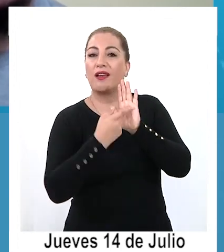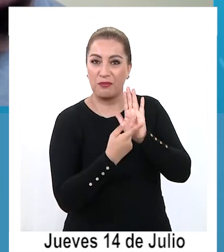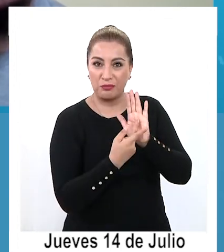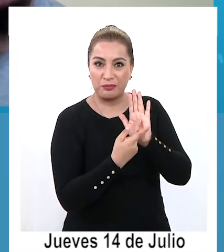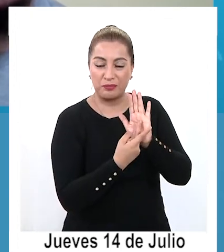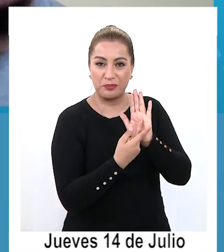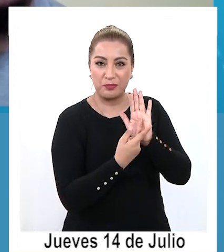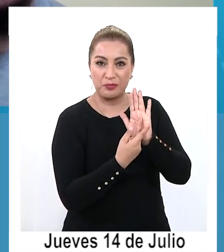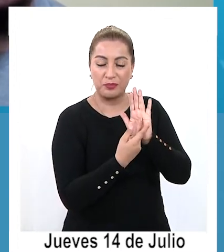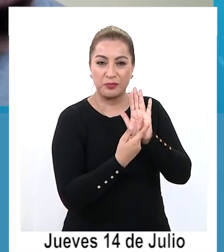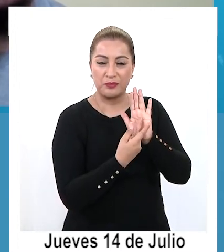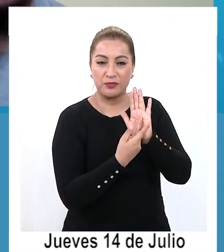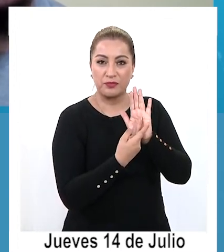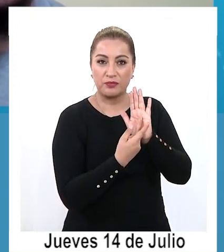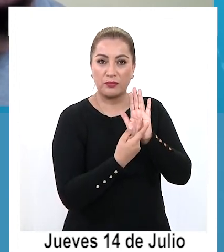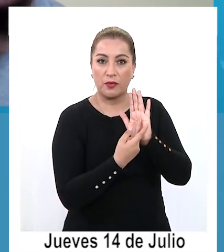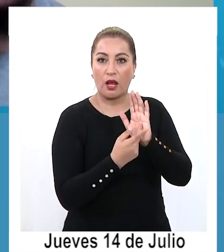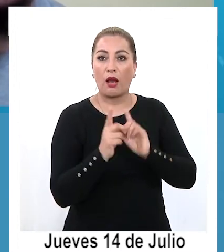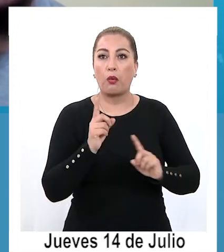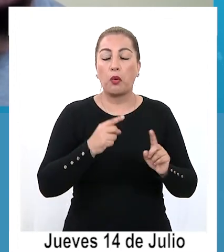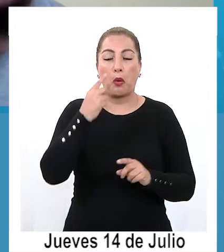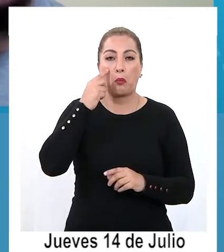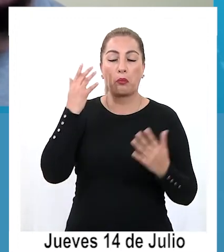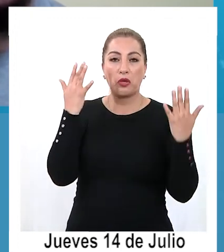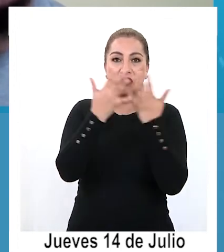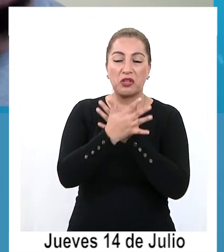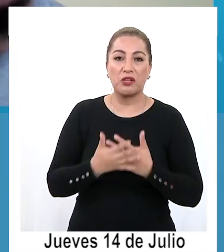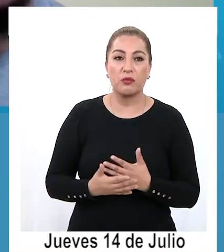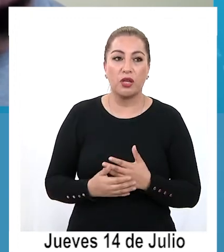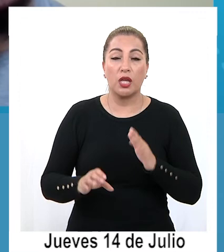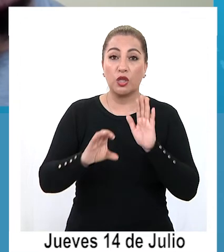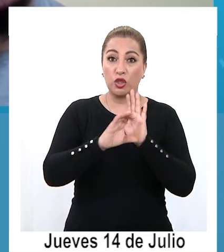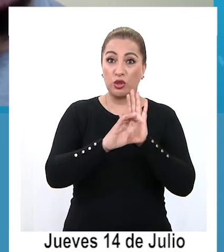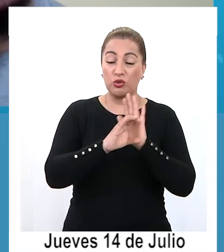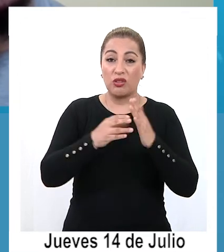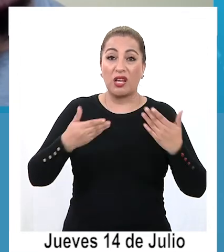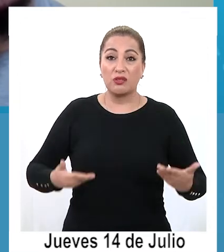reforma. Y si nos hemos dado cuenta que la constitución actual, por más reformas que